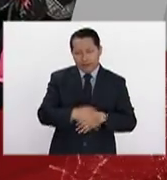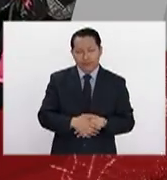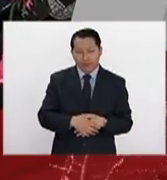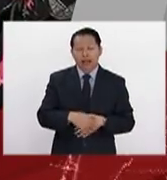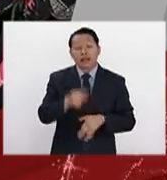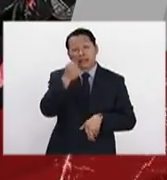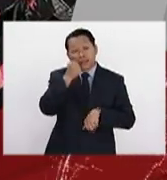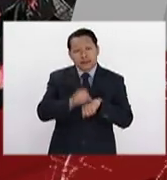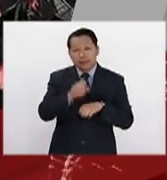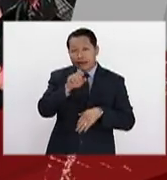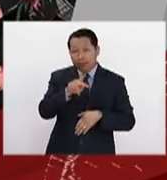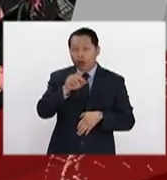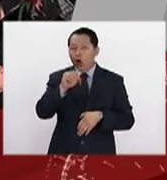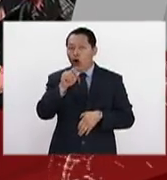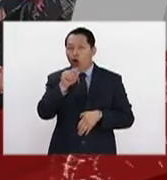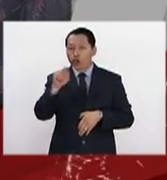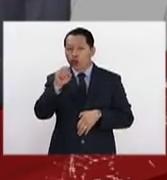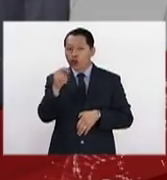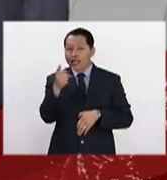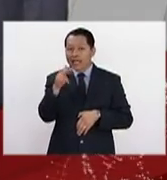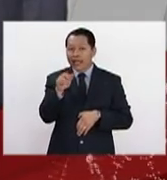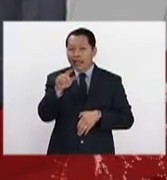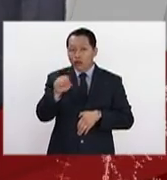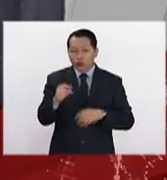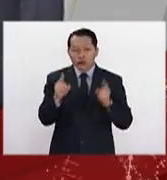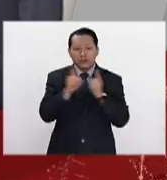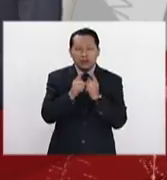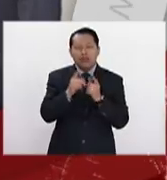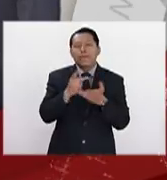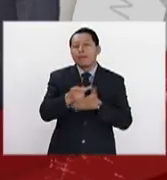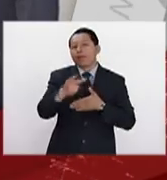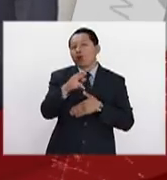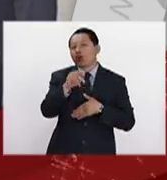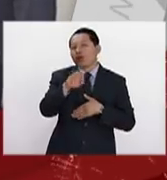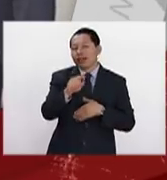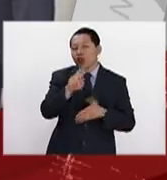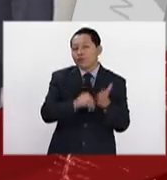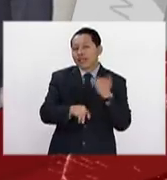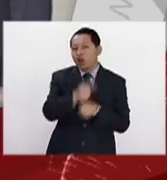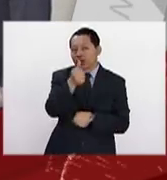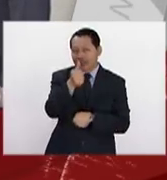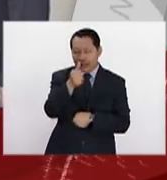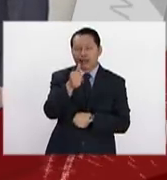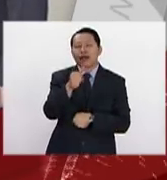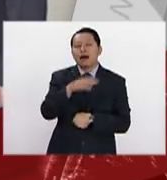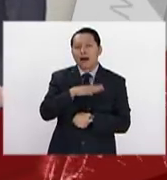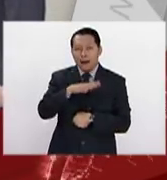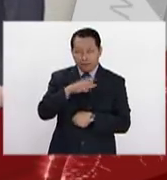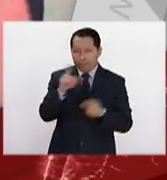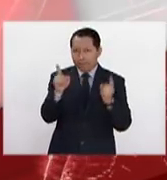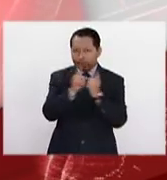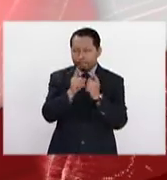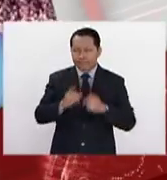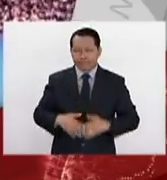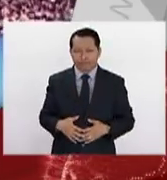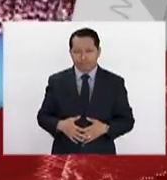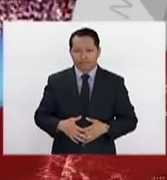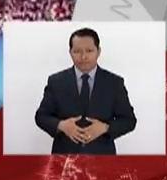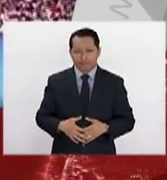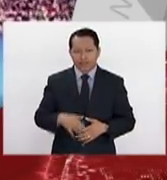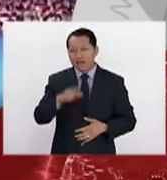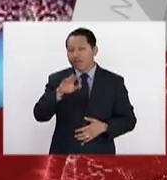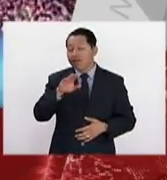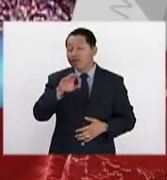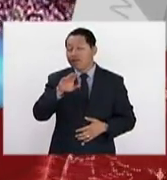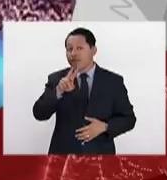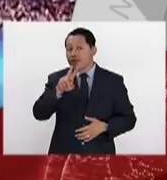secretario de Educación Pública, Otto Granados, se reúne con la Premio Nobel de la Paz 2011, Tawakkol Karman.